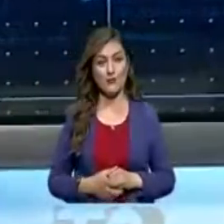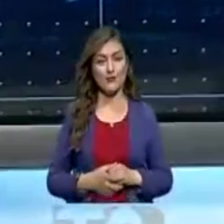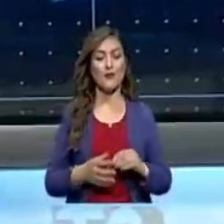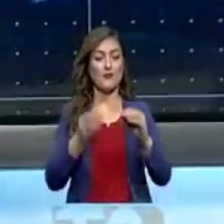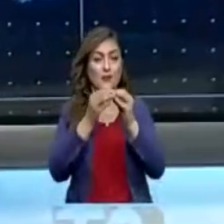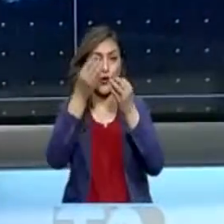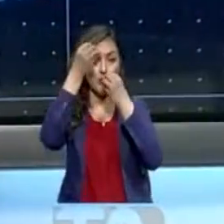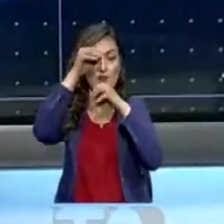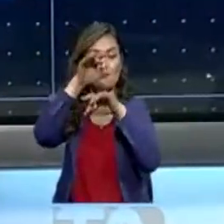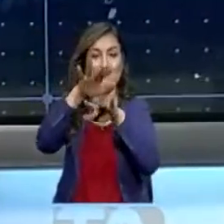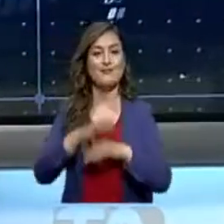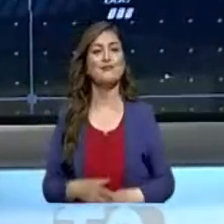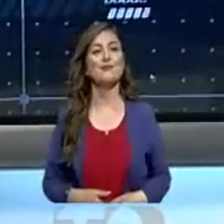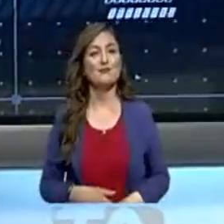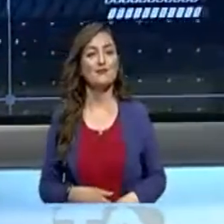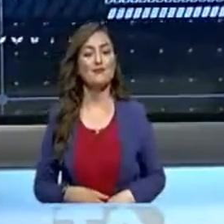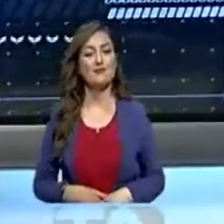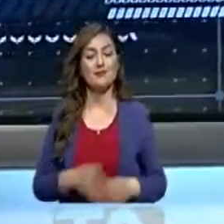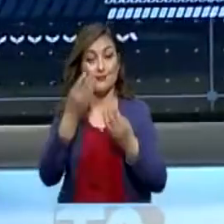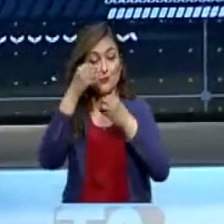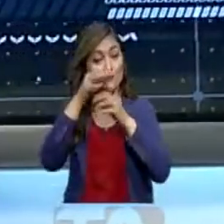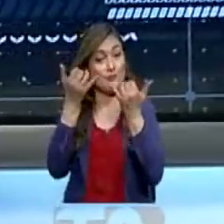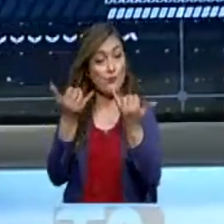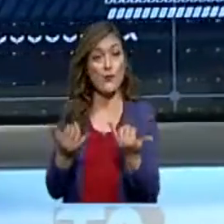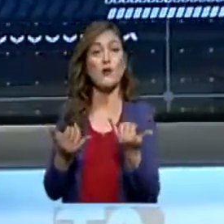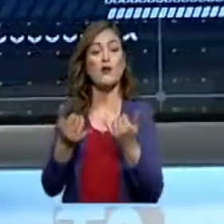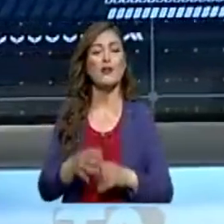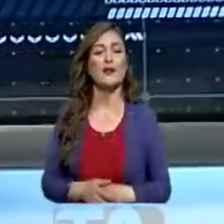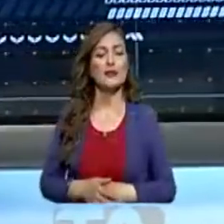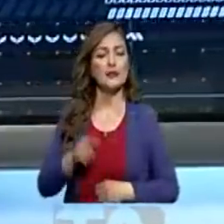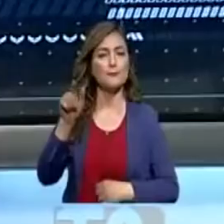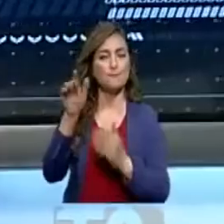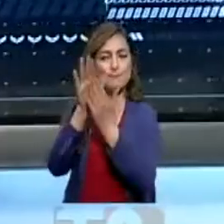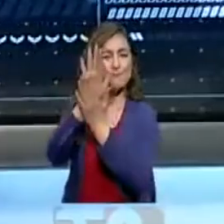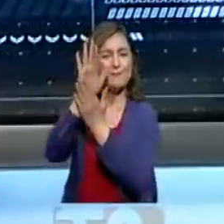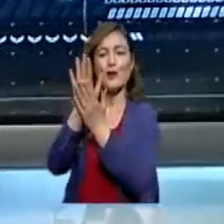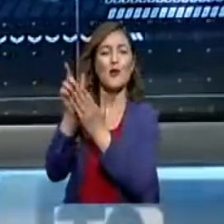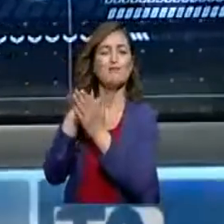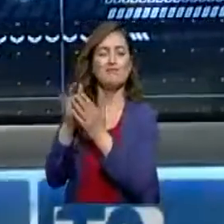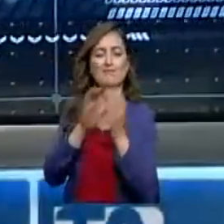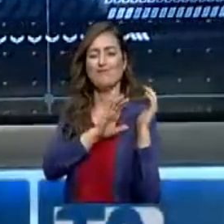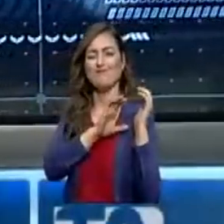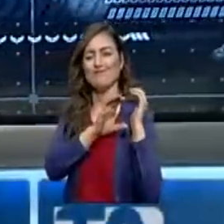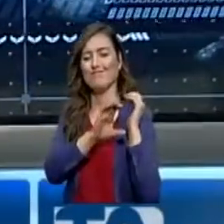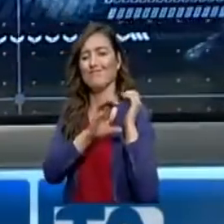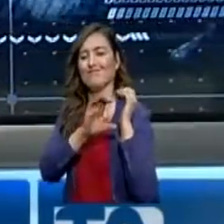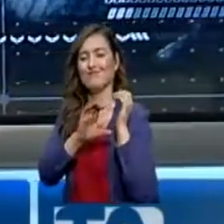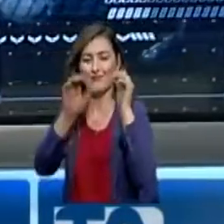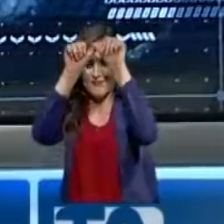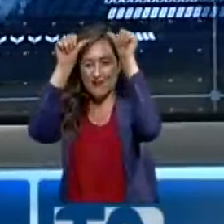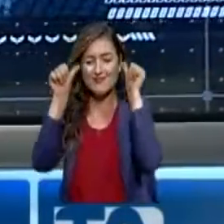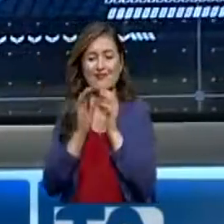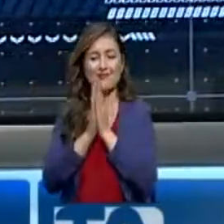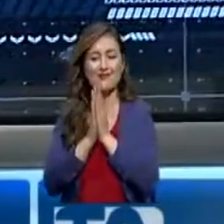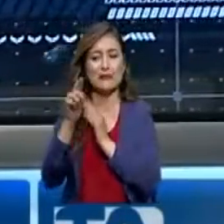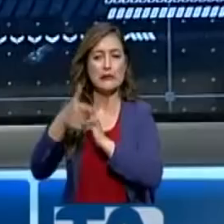Estamos de regreso con más noticias y les contamos ahora que la imagen de la Virgen del Cisne, que permanece en la ciudad de Loja durante